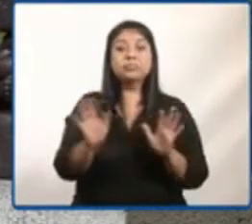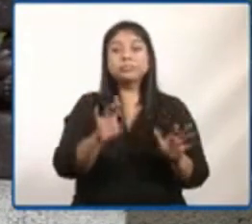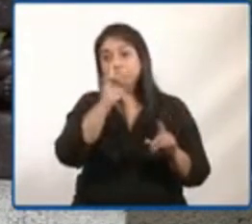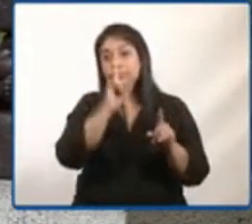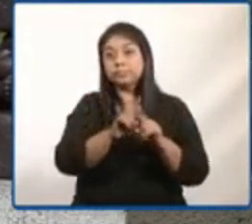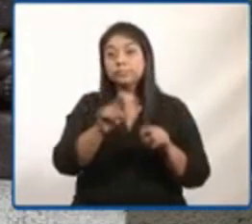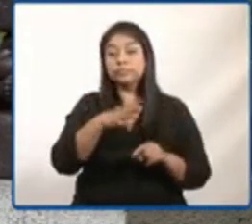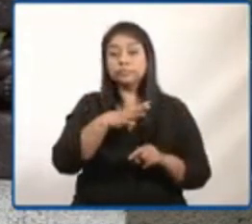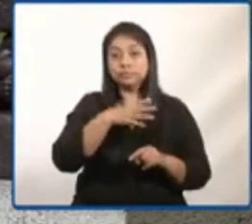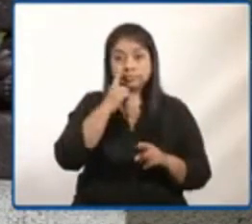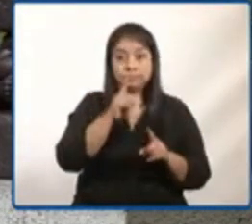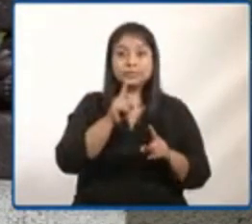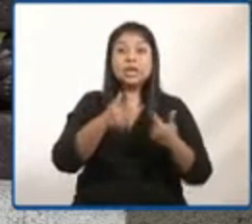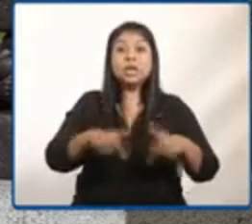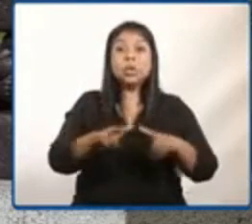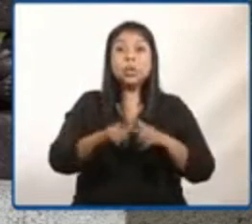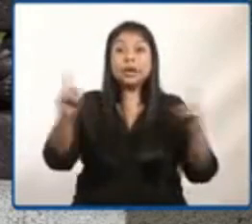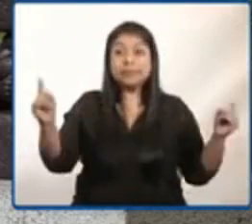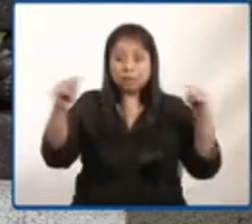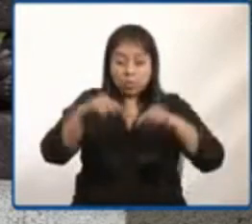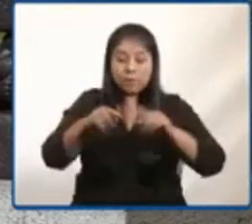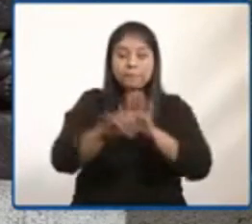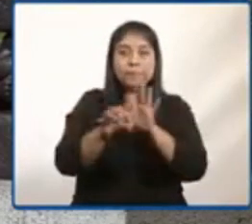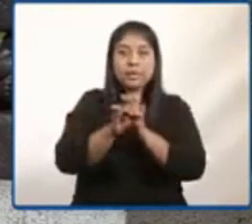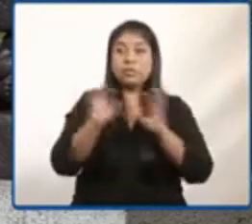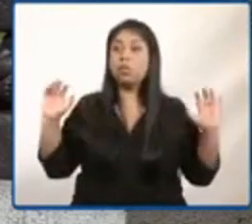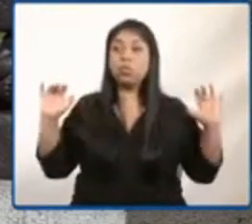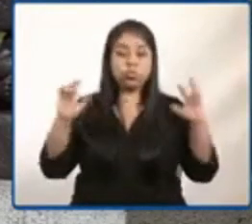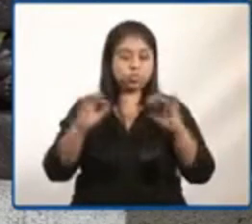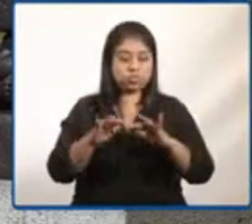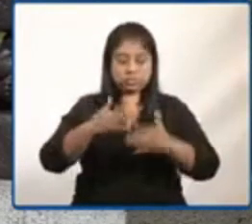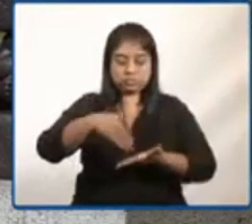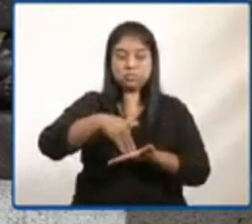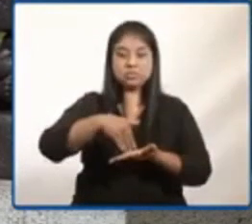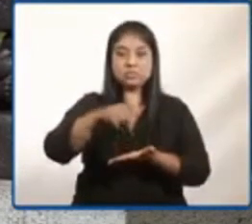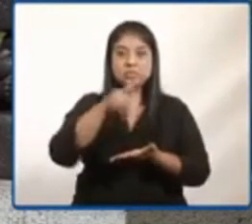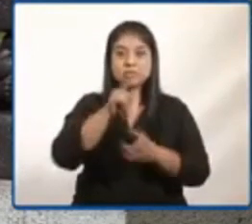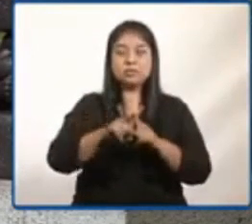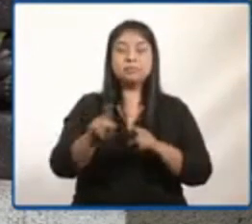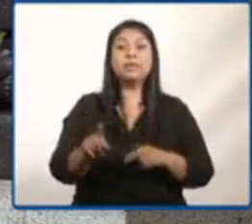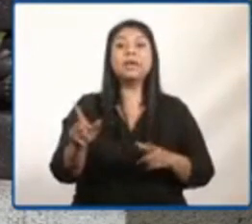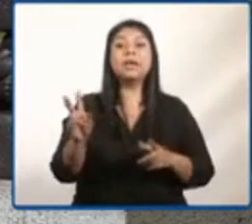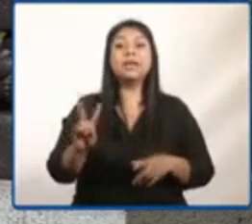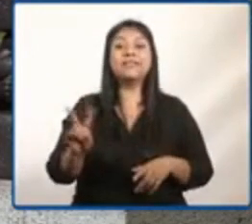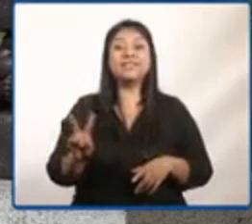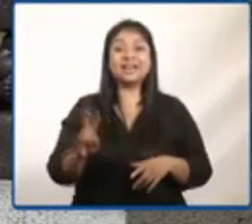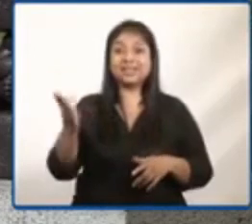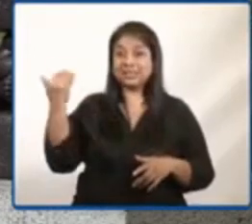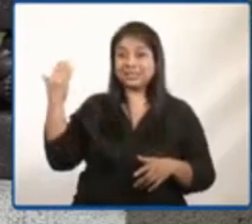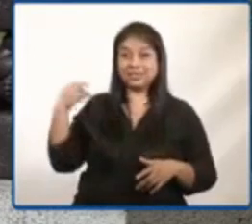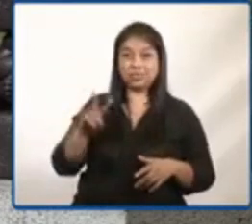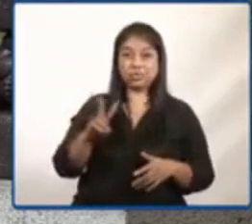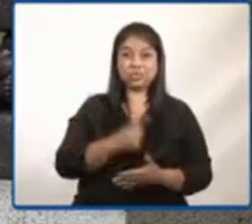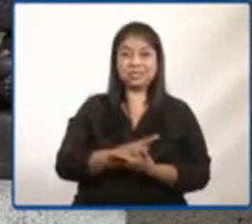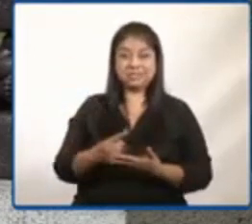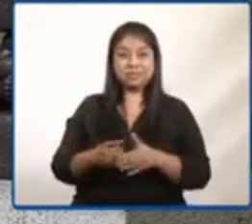podemos hablar de esos puntos de encuentros que se tienen en cada una de las comunidades. Por ejemplo, el viernes, hace dos semanas aproximadamente,